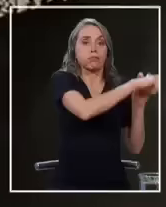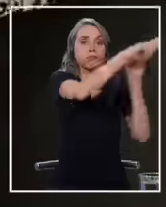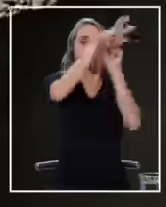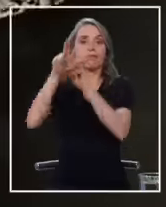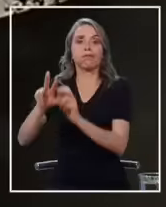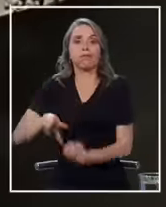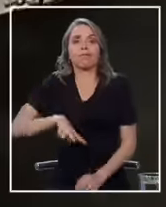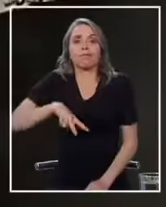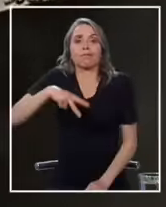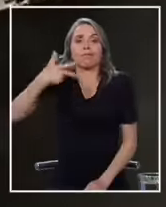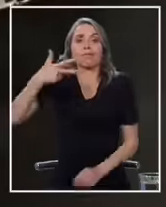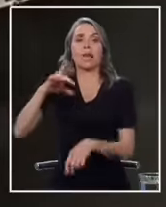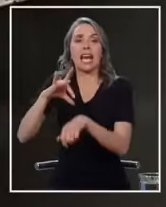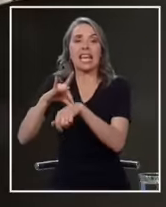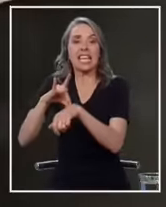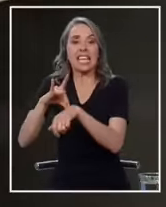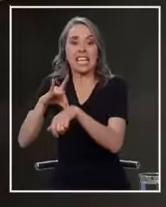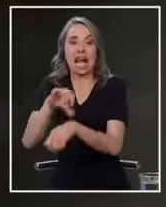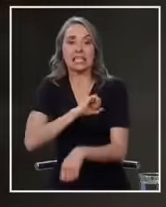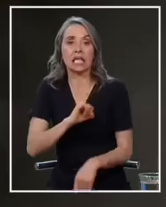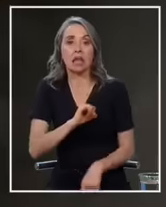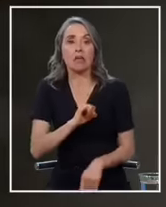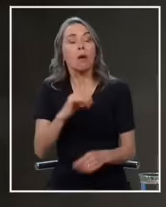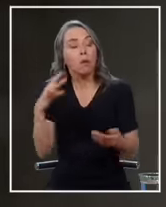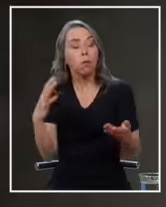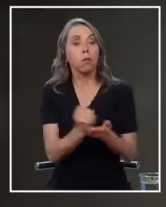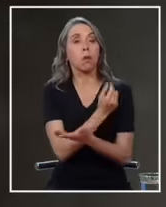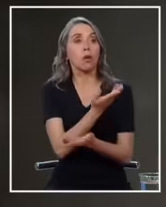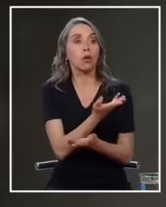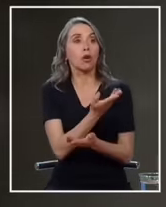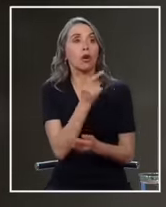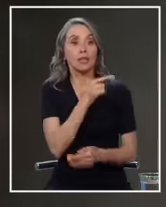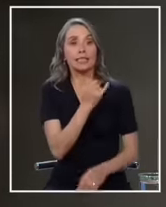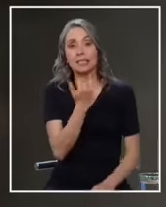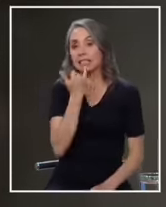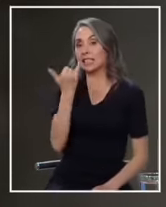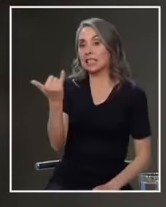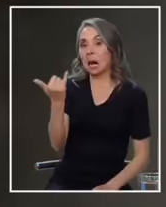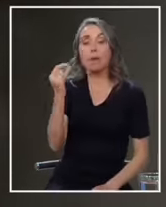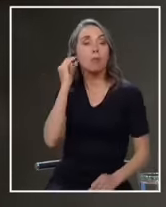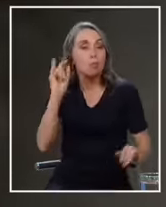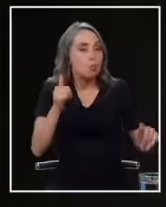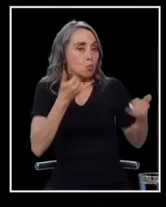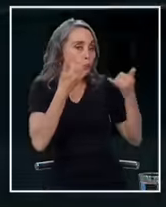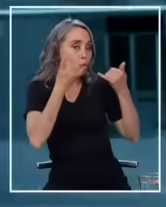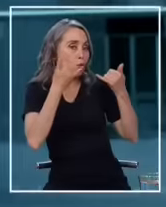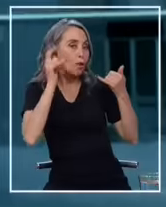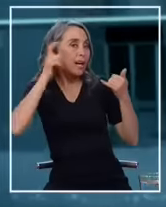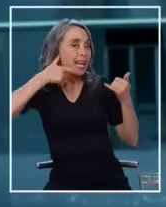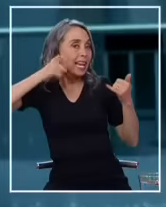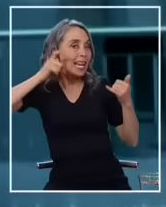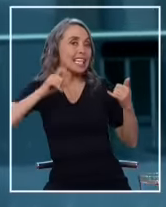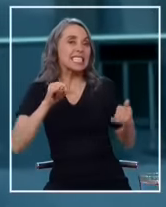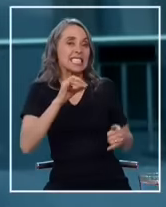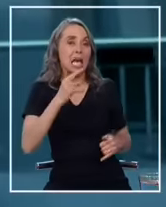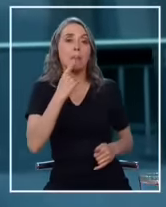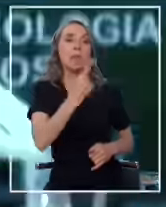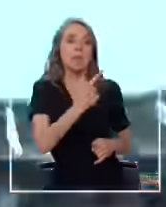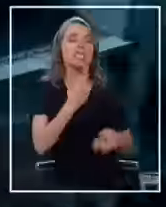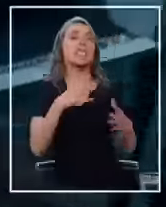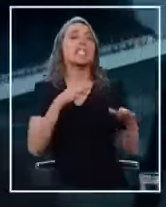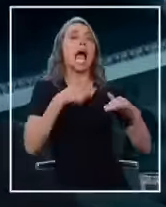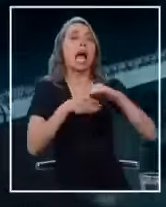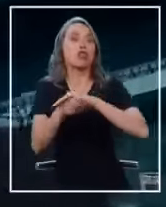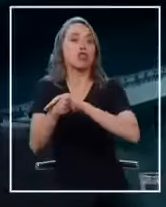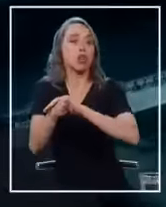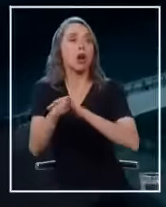prestigiosa clínica en Santiago. Toda una osadía. Esta es la llamada con la que la telefonista de la ISAPRE confirma su ingreso.